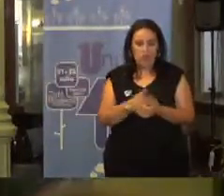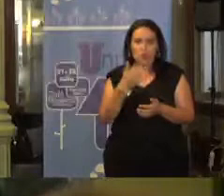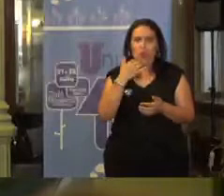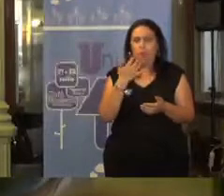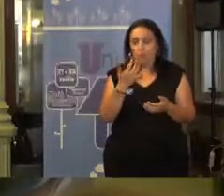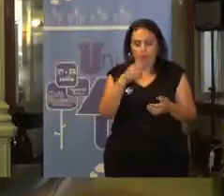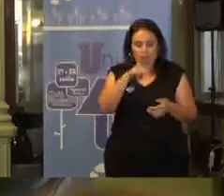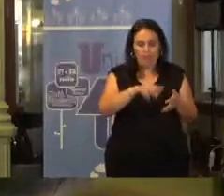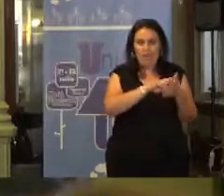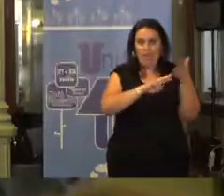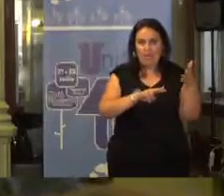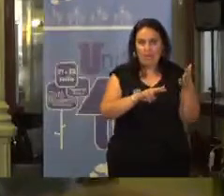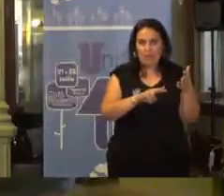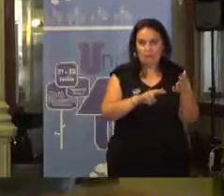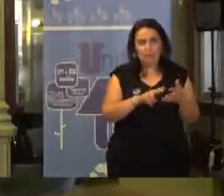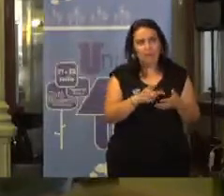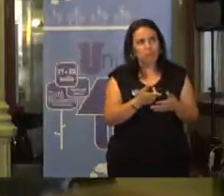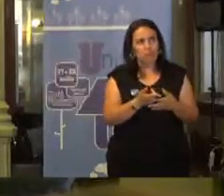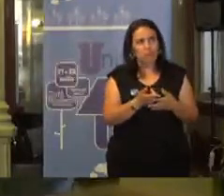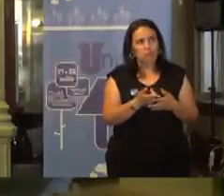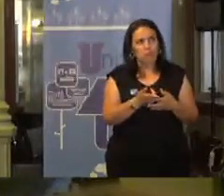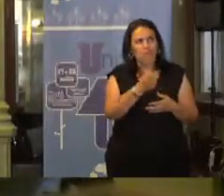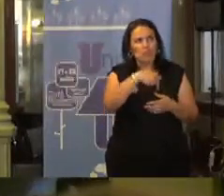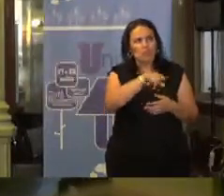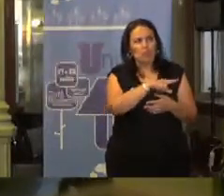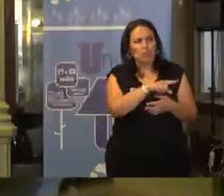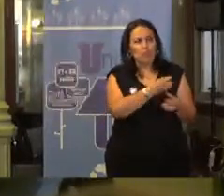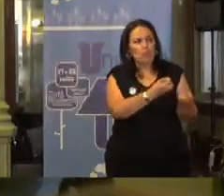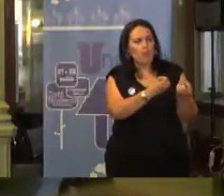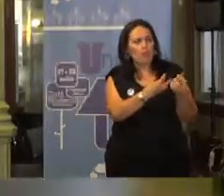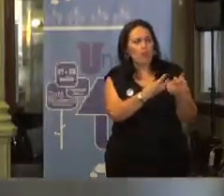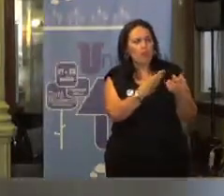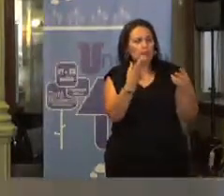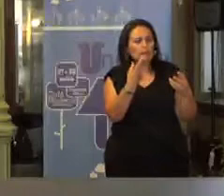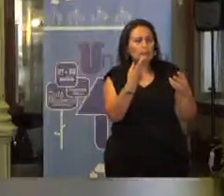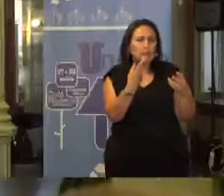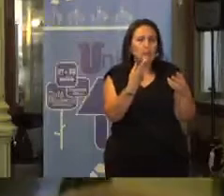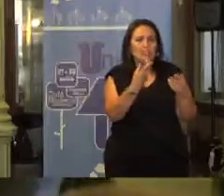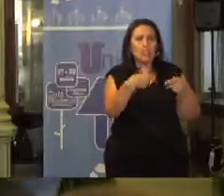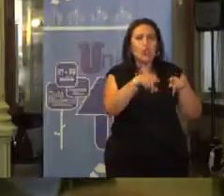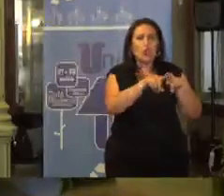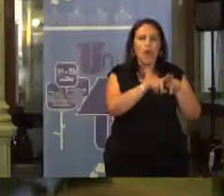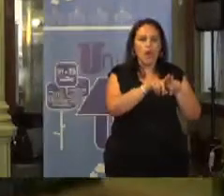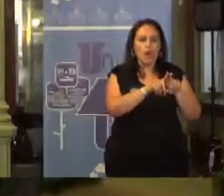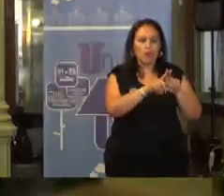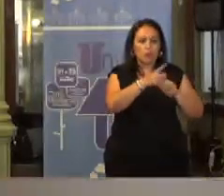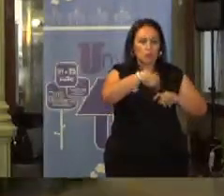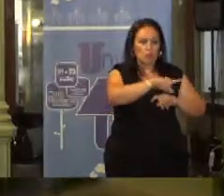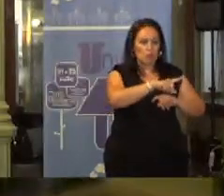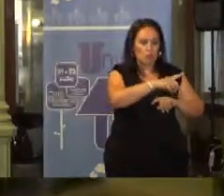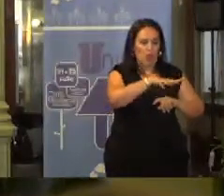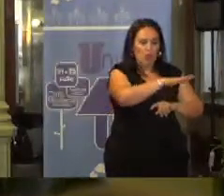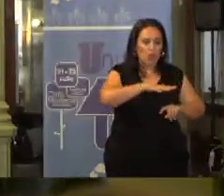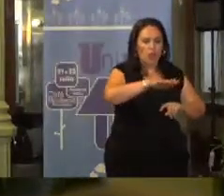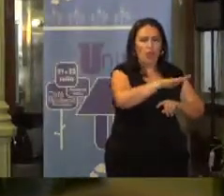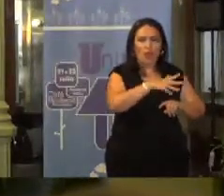mundial, nos indica que hai cuestións nas que se pode atopar un espacio de encontro e que